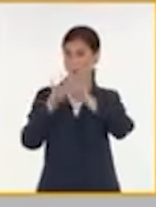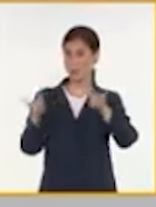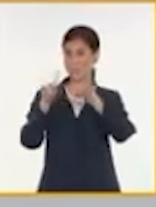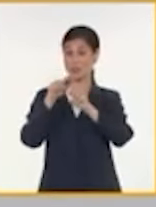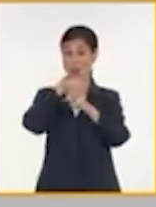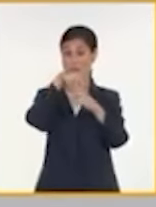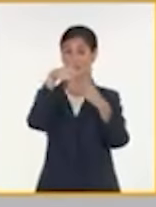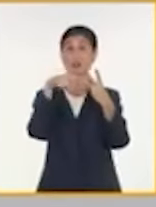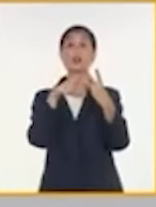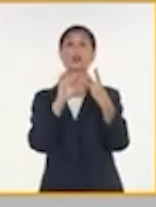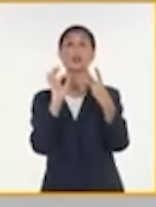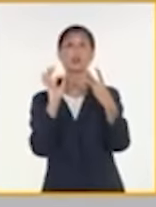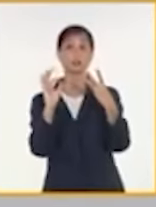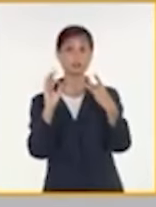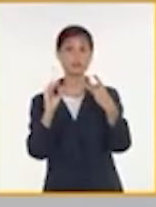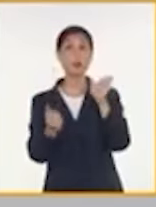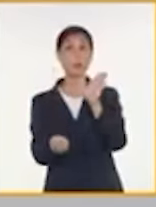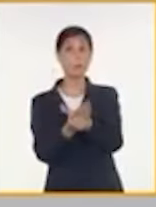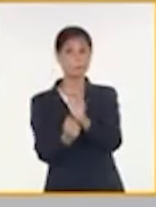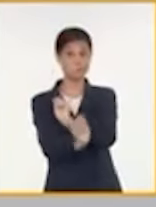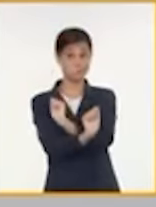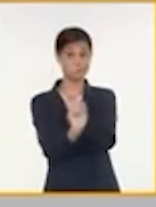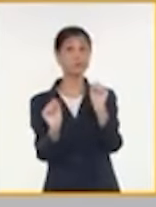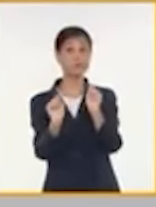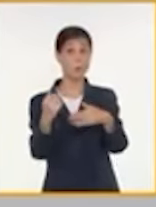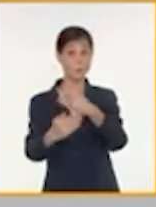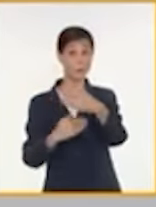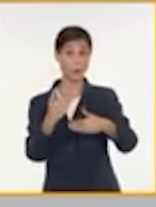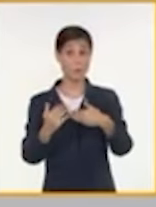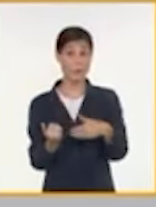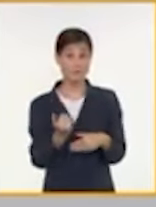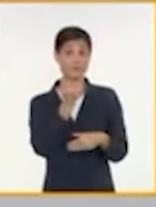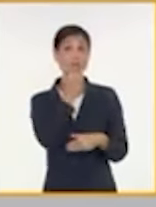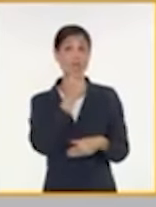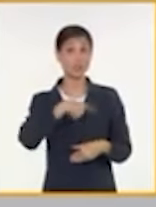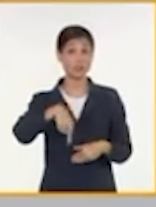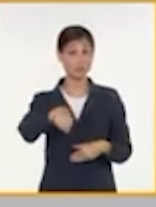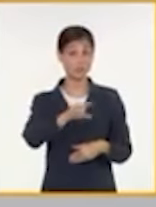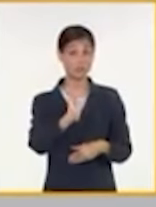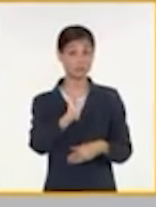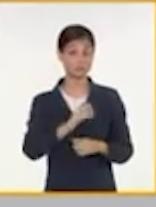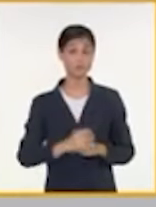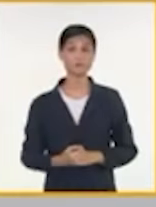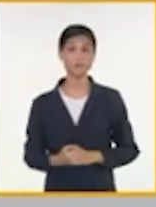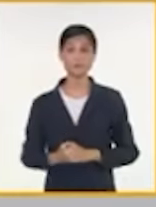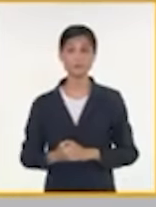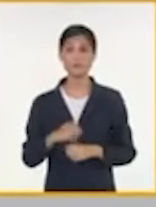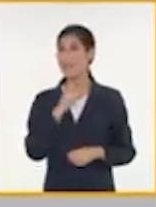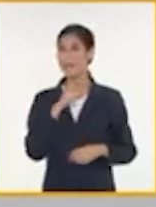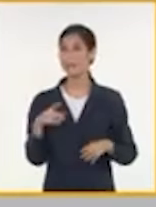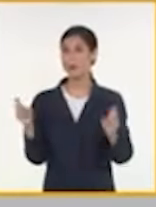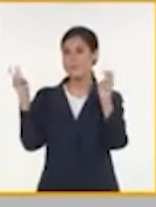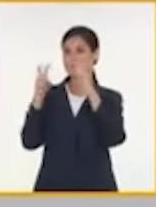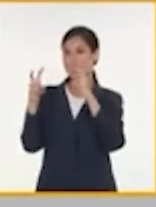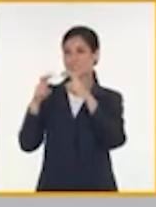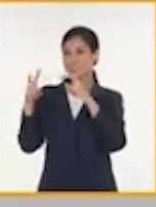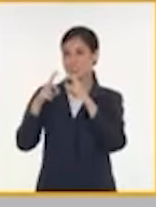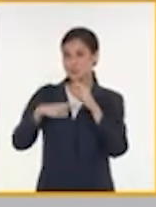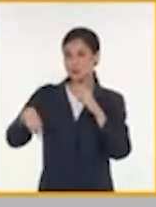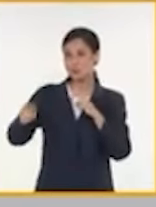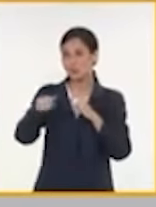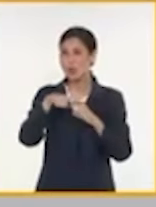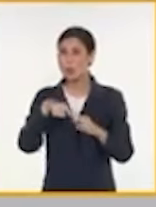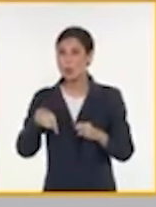de estos individuos en su actual como parte del proceso investigativo este fueron detenidos seis ciudadanos aquí en el territorio